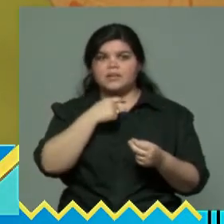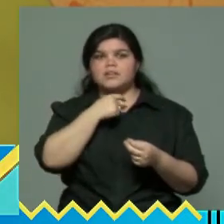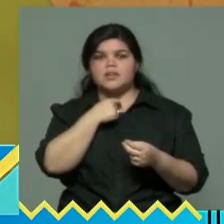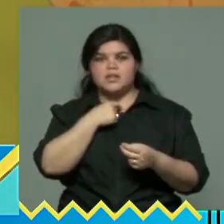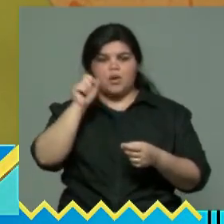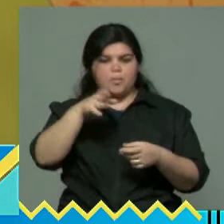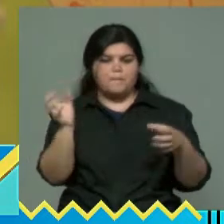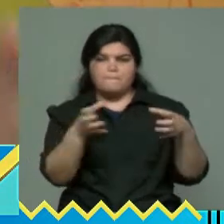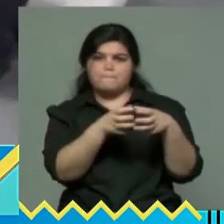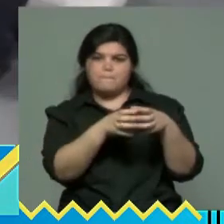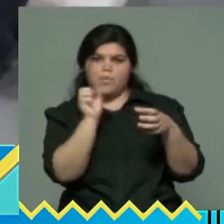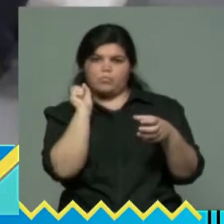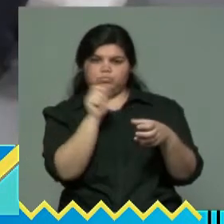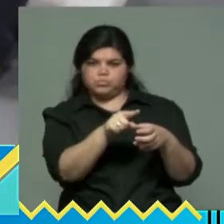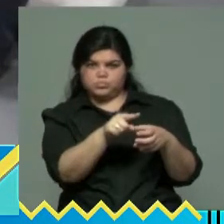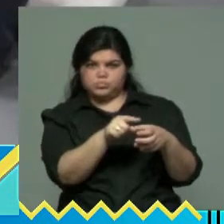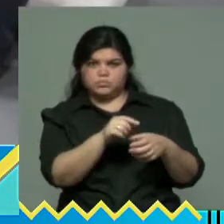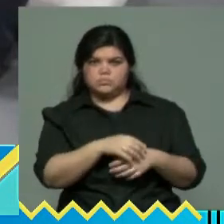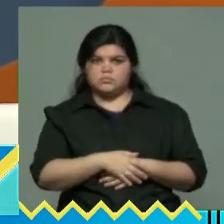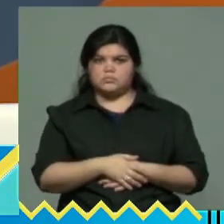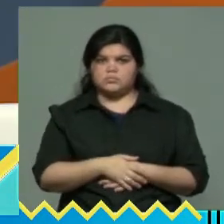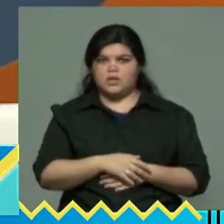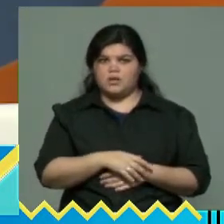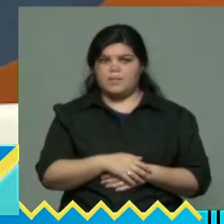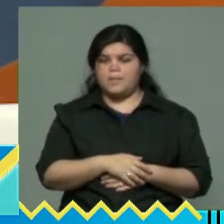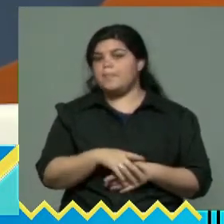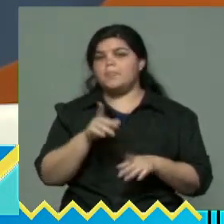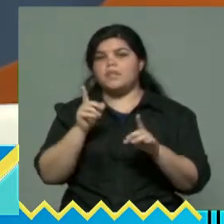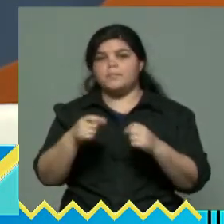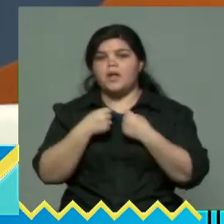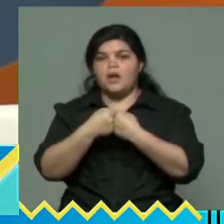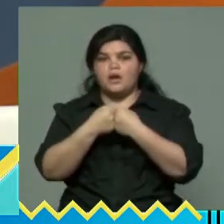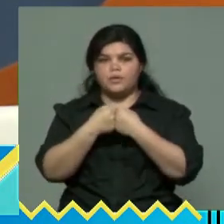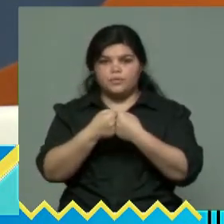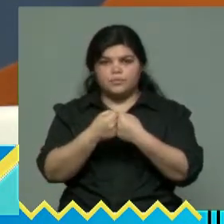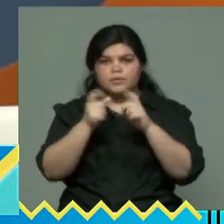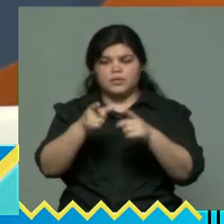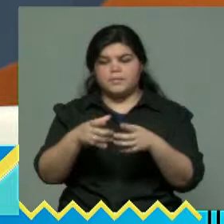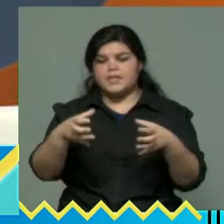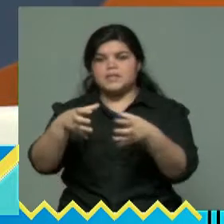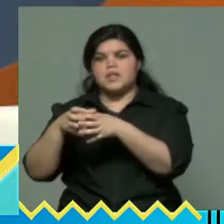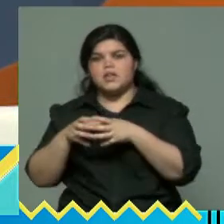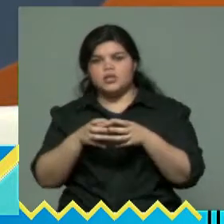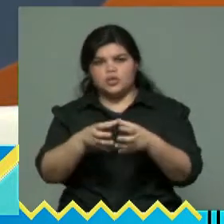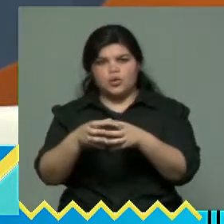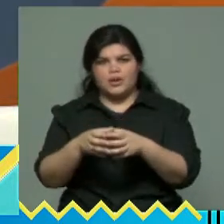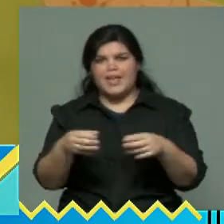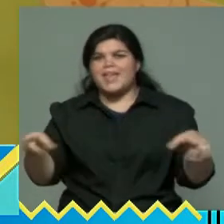sindicalismo, que no va a ser el sindicalismo de ustedes. Sí, de hecho está haciendo acuerdos y va a hacer acuerdos sectoriales. No va a plantear una reforma como la